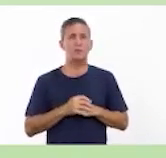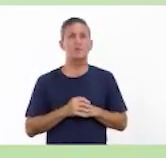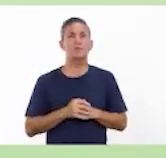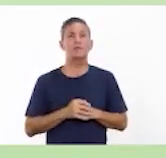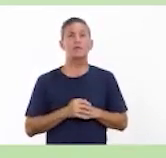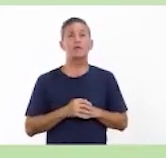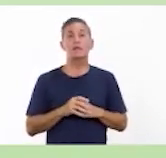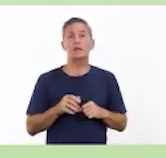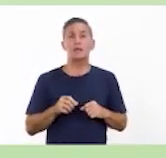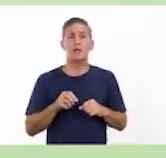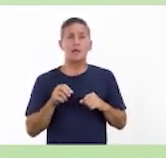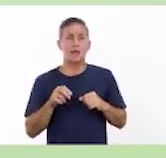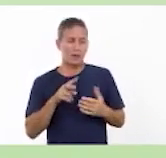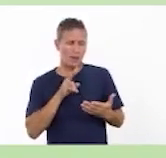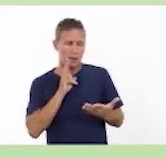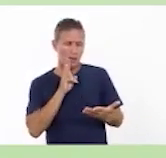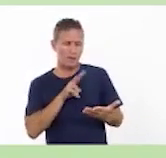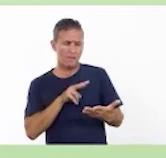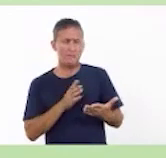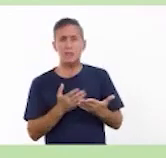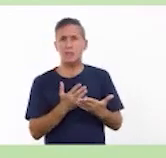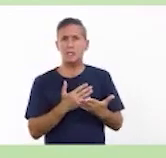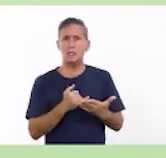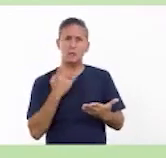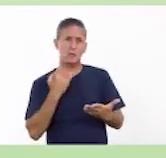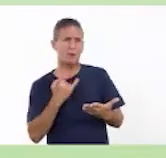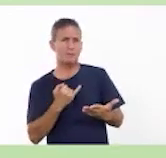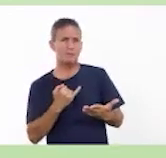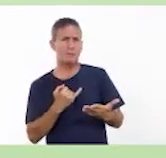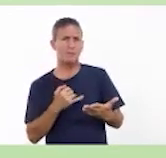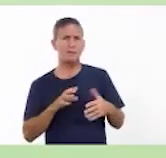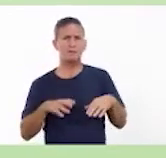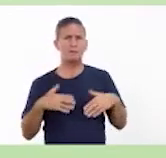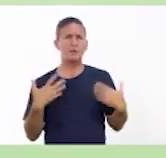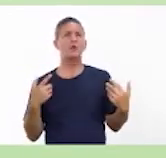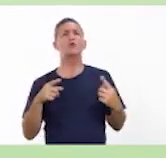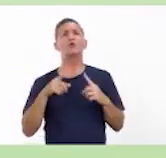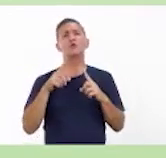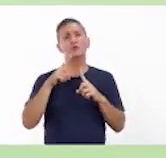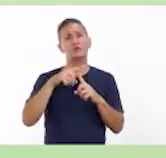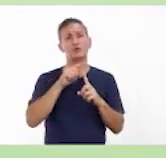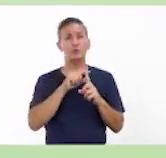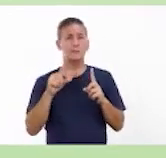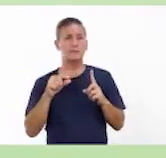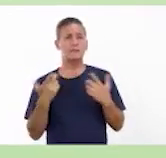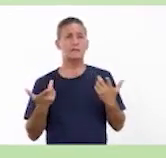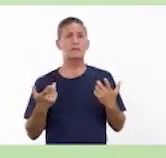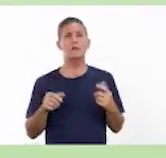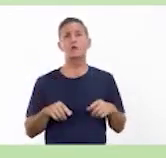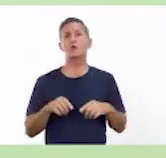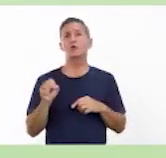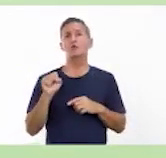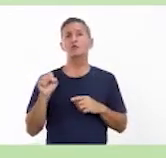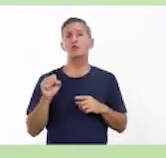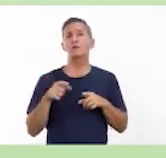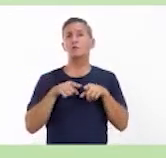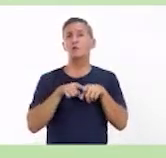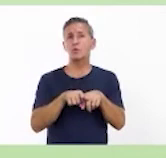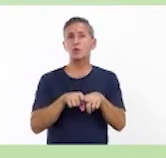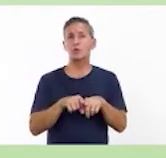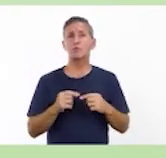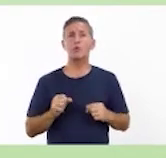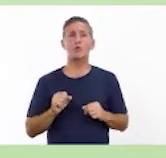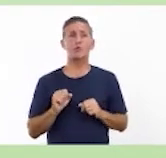Sustantivo más oración subordinada adjetiva. Encontré libros que contienen información sobre el tema. Y